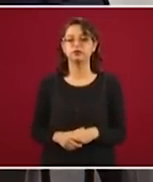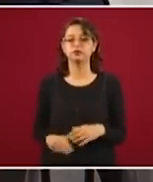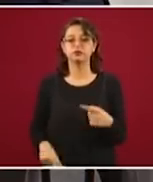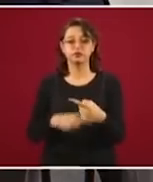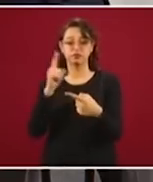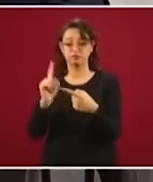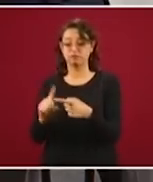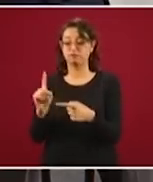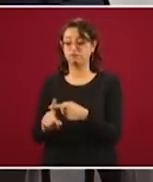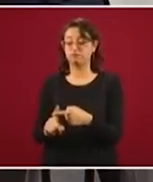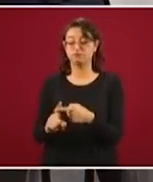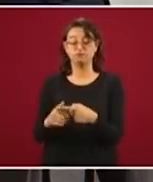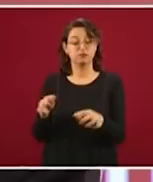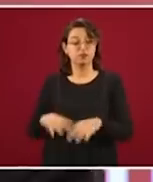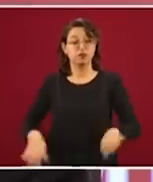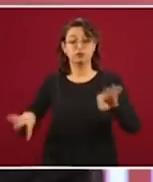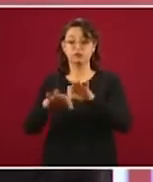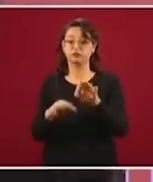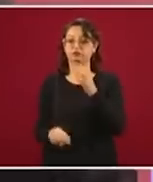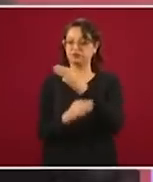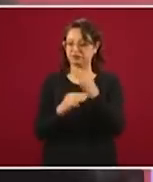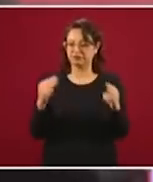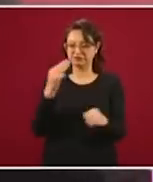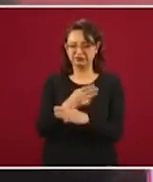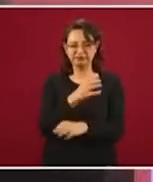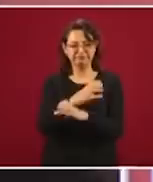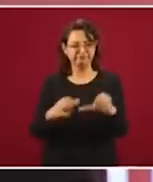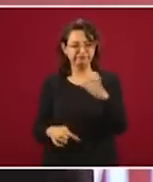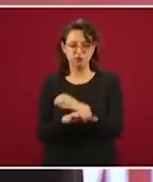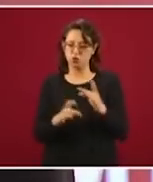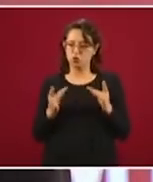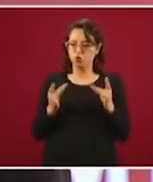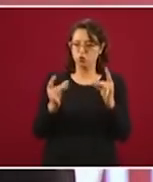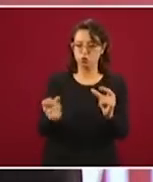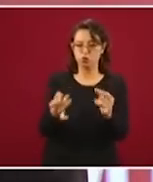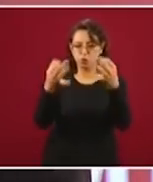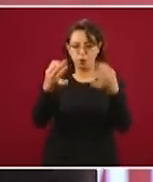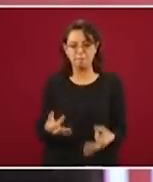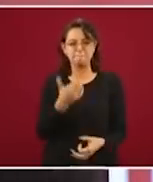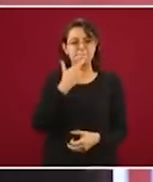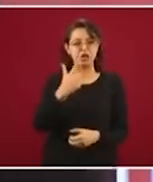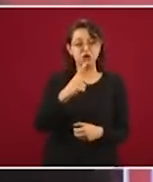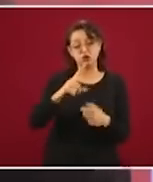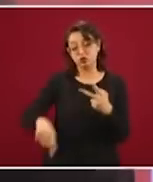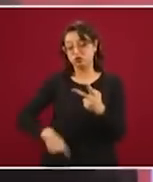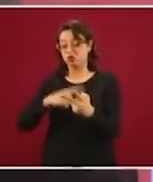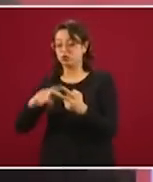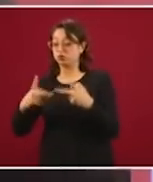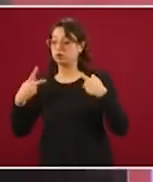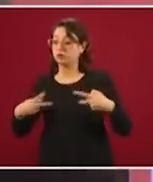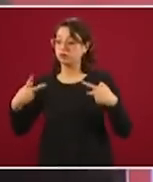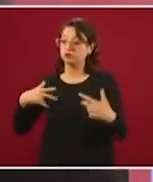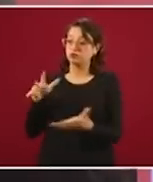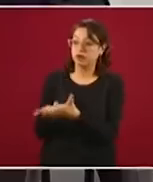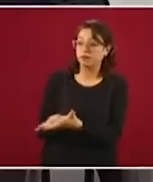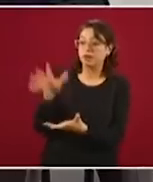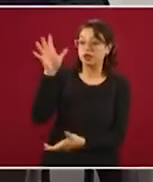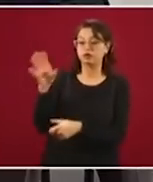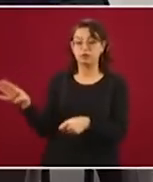mejores productos. Número dos, beneficiar a la mayoría de las personas. Y número